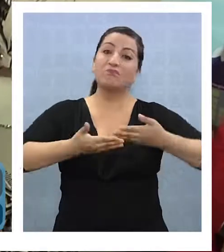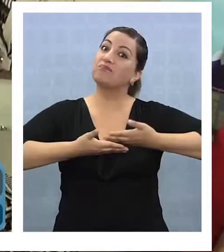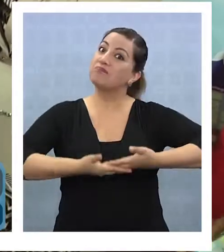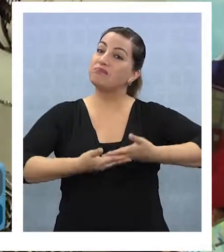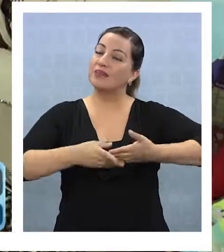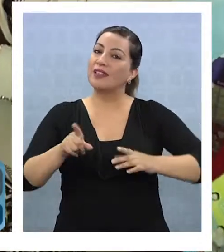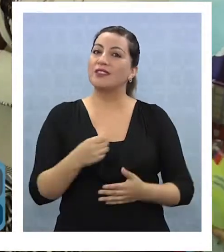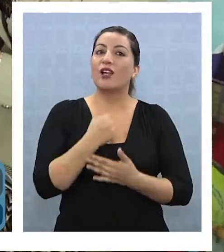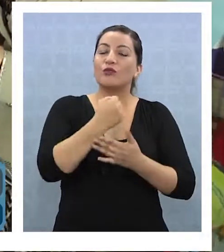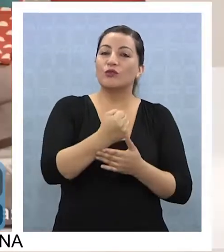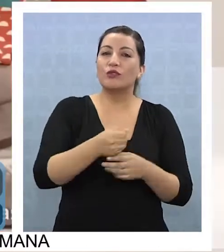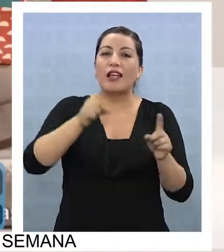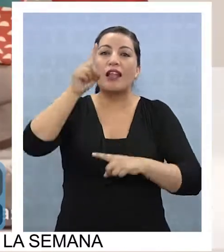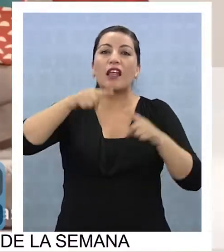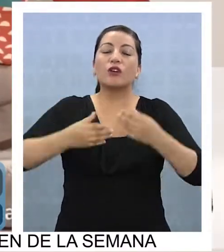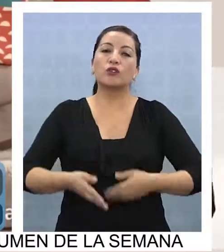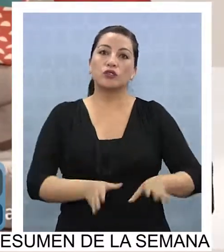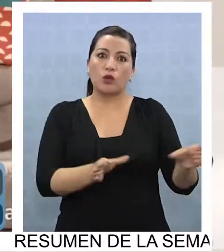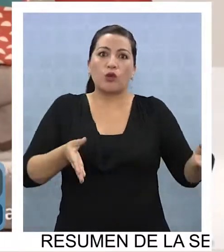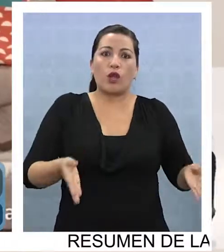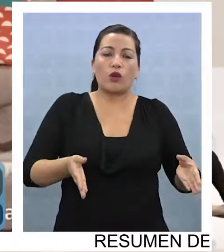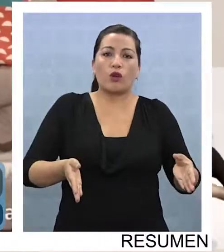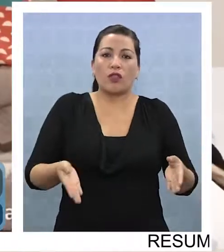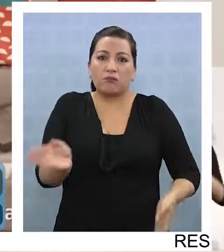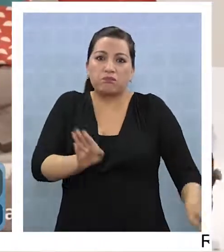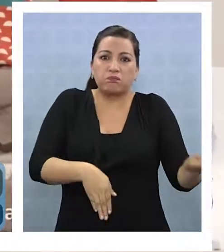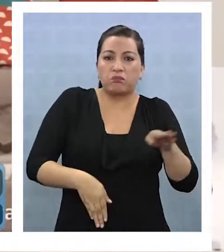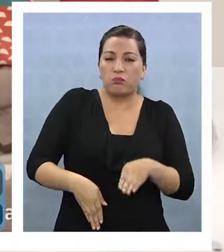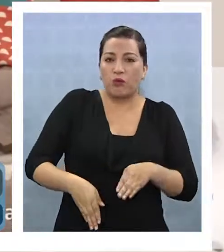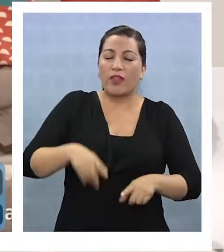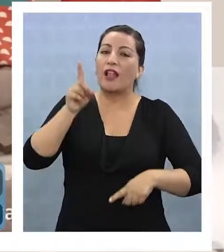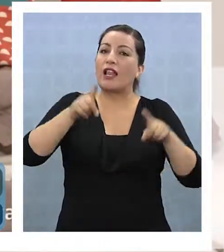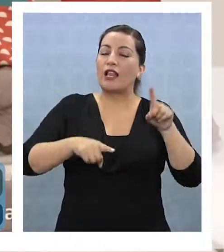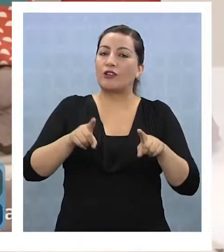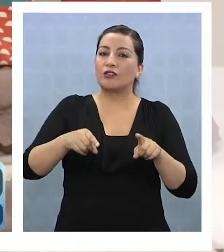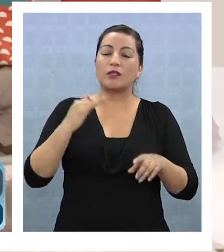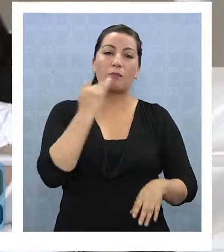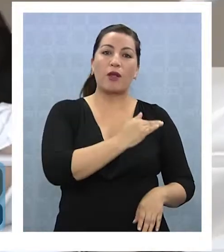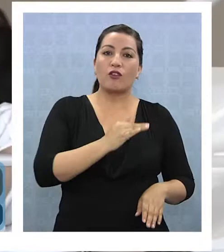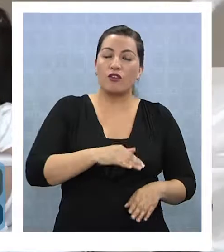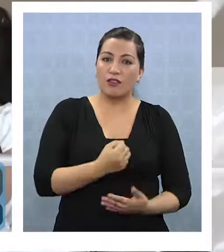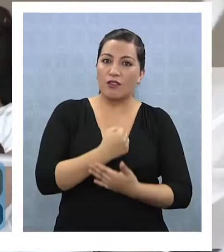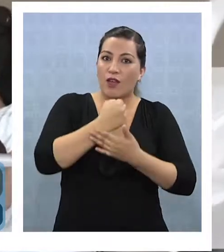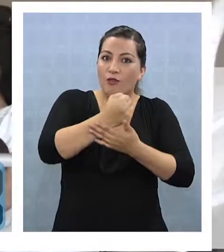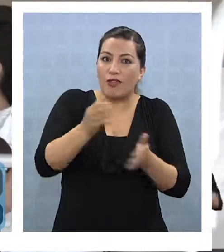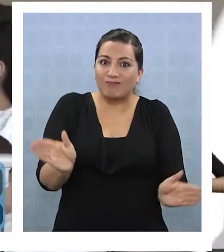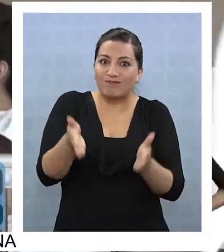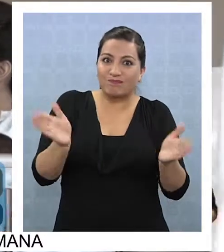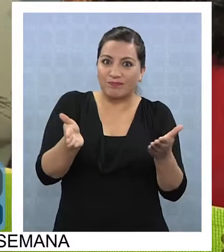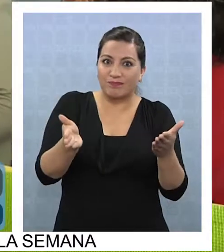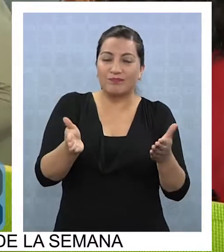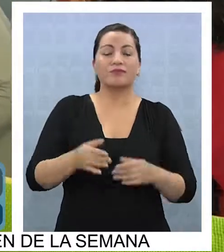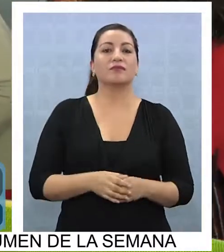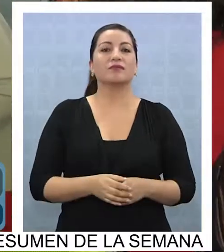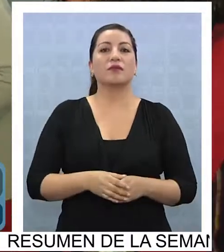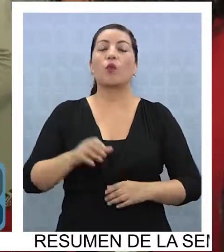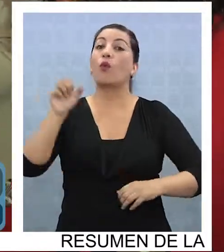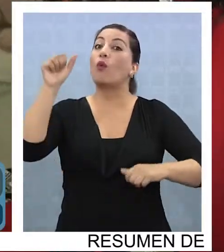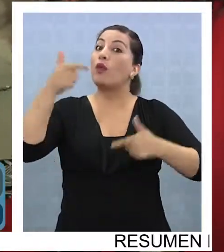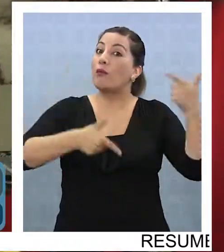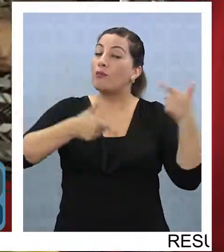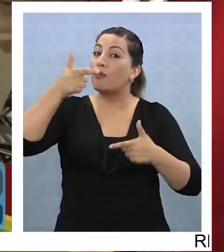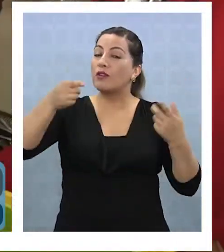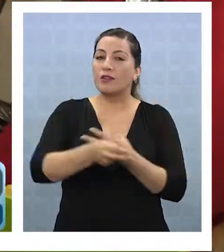se traducen utensilios como una cuna, muda y materiales para estimular el crecimiento del recién nacido. Una política